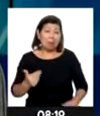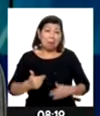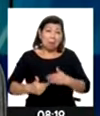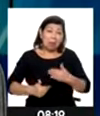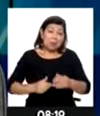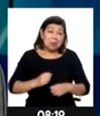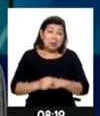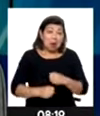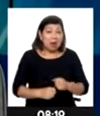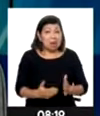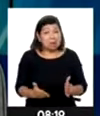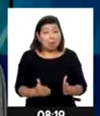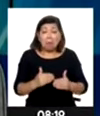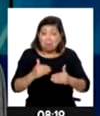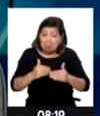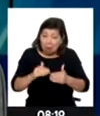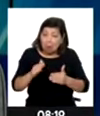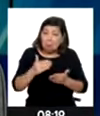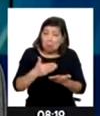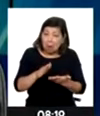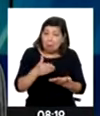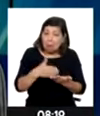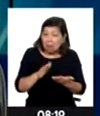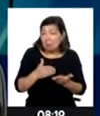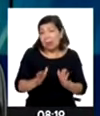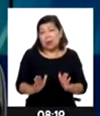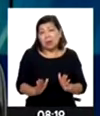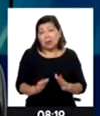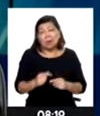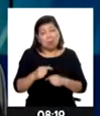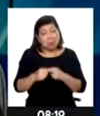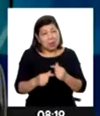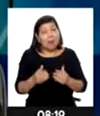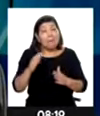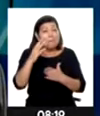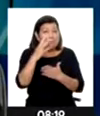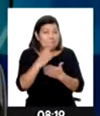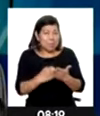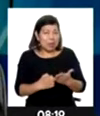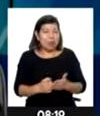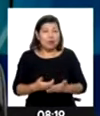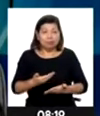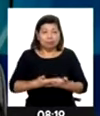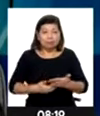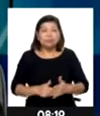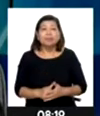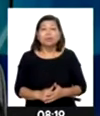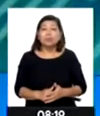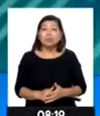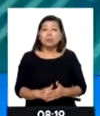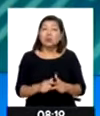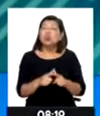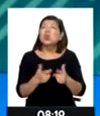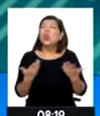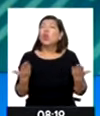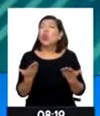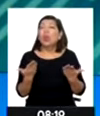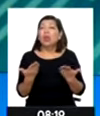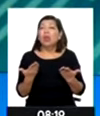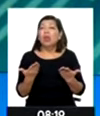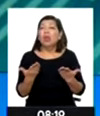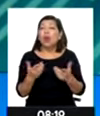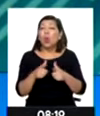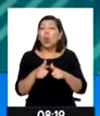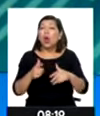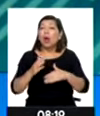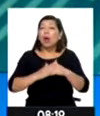próximos años de manera paulatina. Para este año es un monto mucho menor para expedientes técnicos. ¿Y en qué lugares se establecerían estos